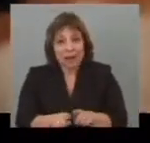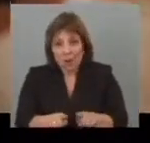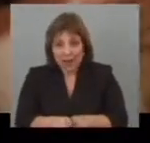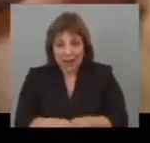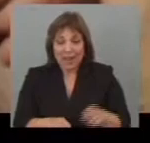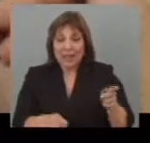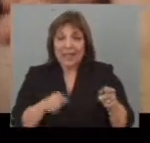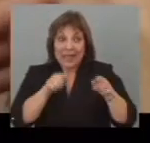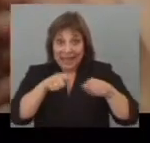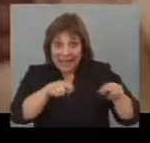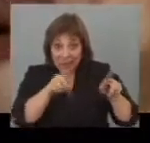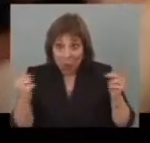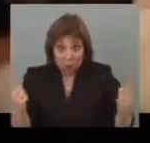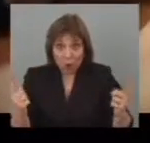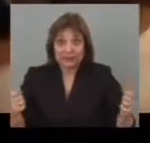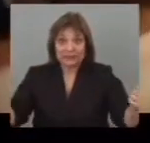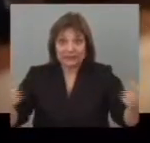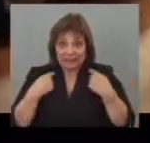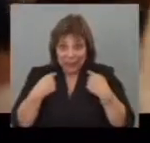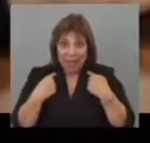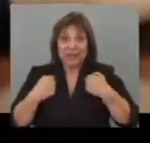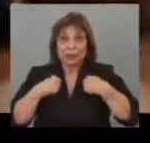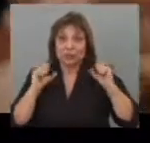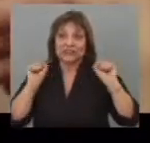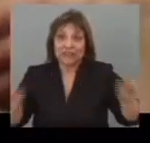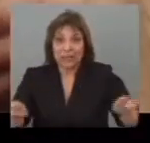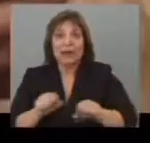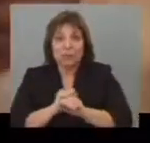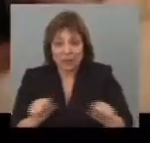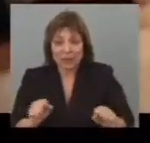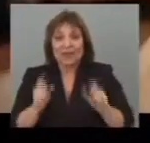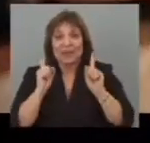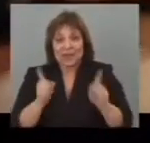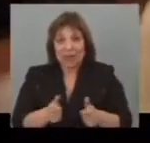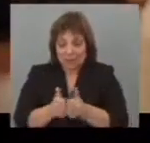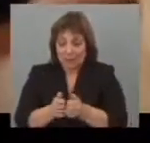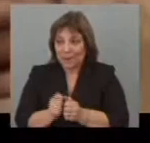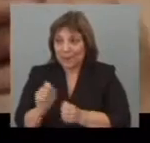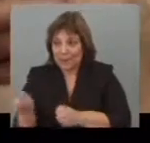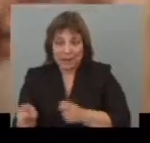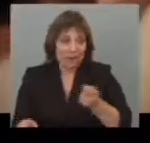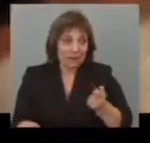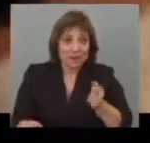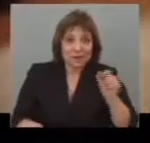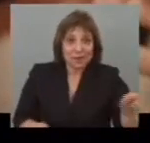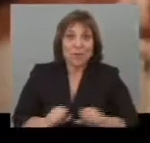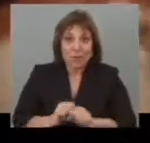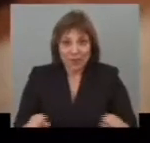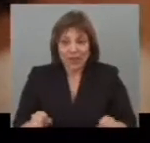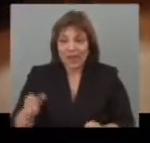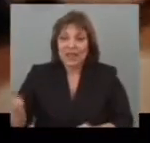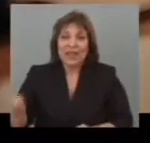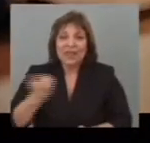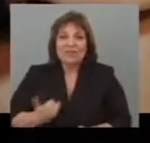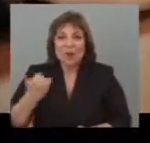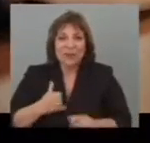ellos nos pueden llamar a nosotros, nosotros los podemos llamar a ellos. Y aparte nosotros también le podemos mandar mensajes de texto. Ellos constantemente nos están transmitiendo